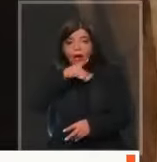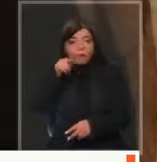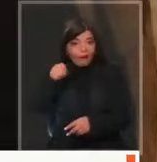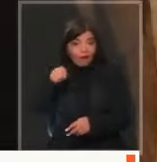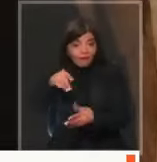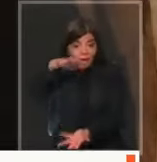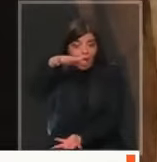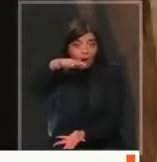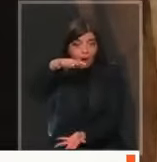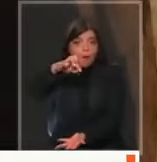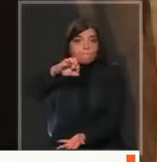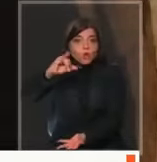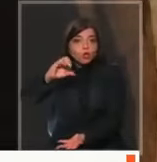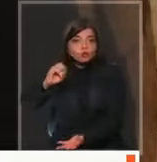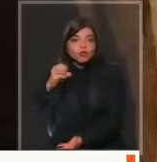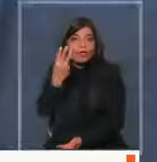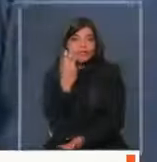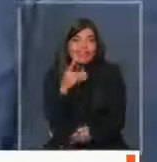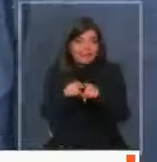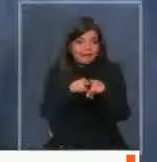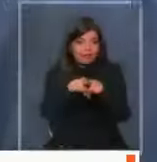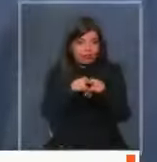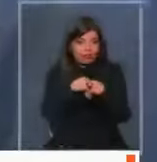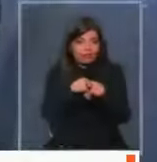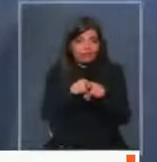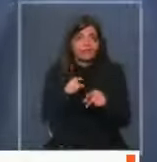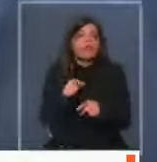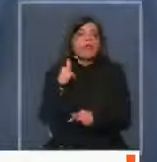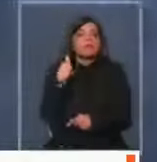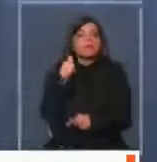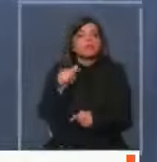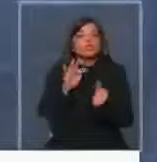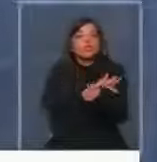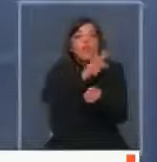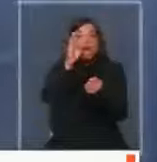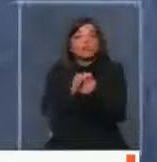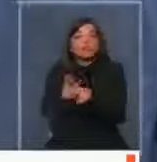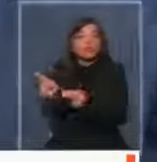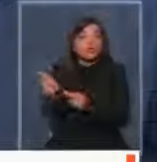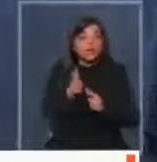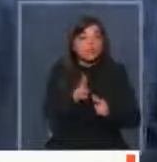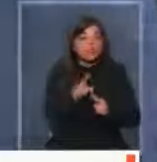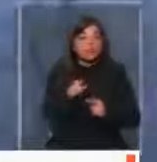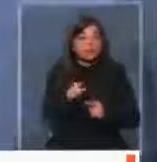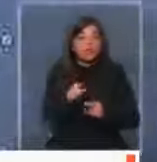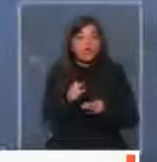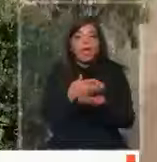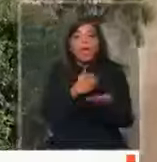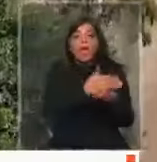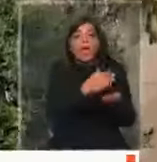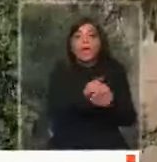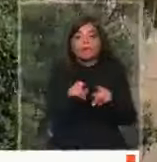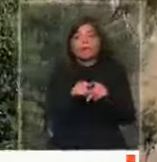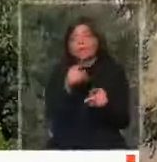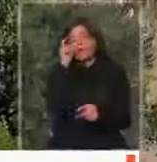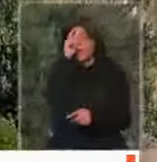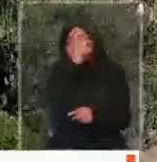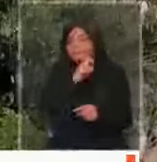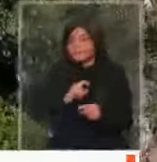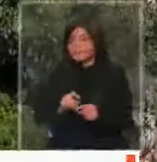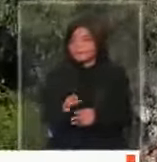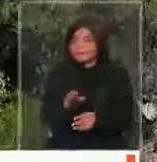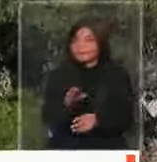pozo yo había sacado 3 ratones. El director de esta fundación responde que erradicar esta plaga es muy difícil